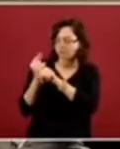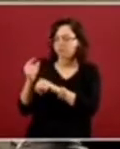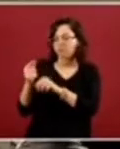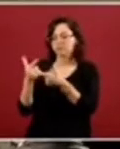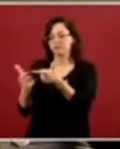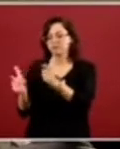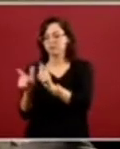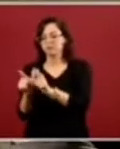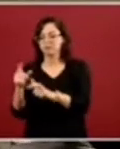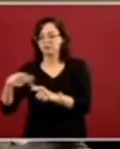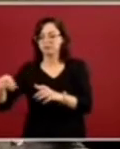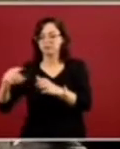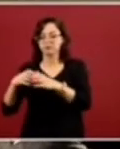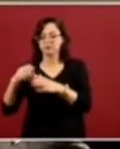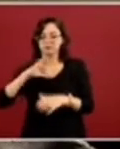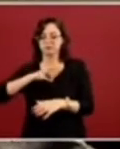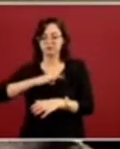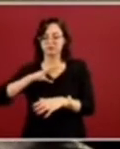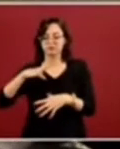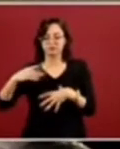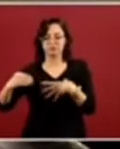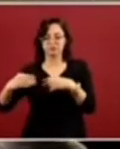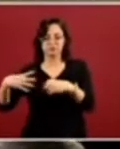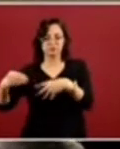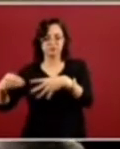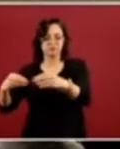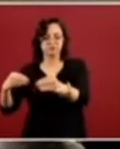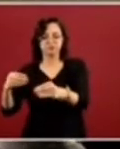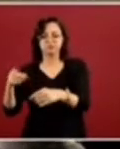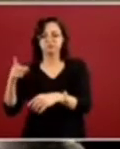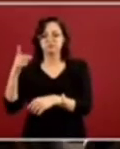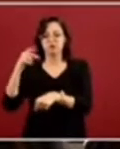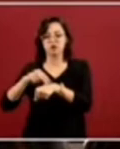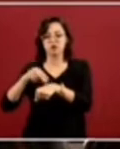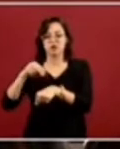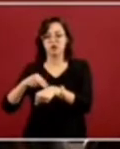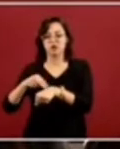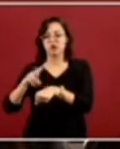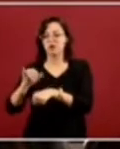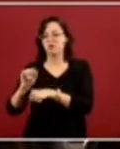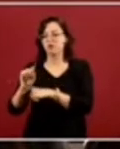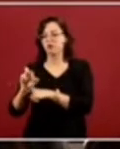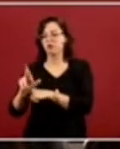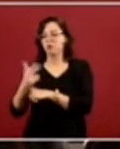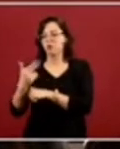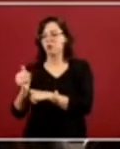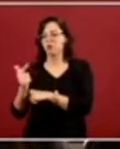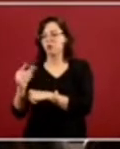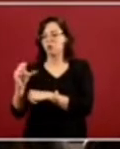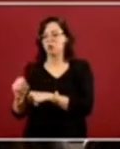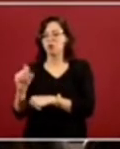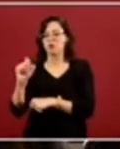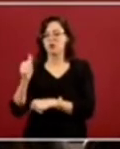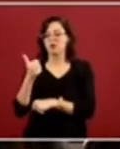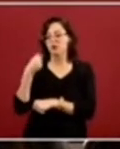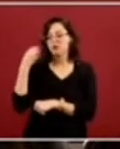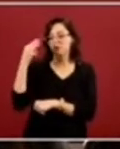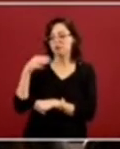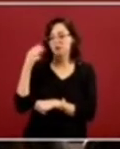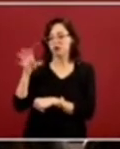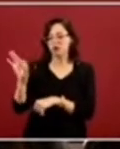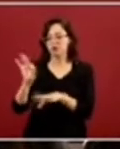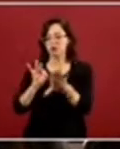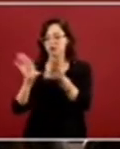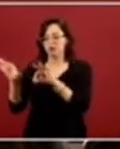de epidemiólogos que justamente el doctor Víctor Hugo Borja seleccionó desde el 26 de marzo y que